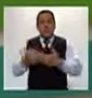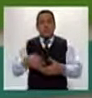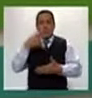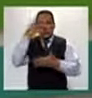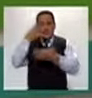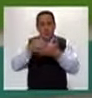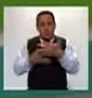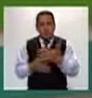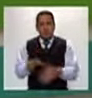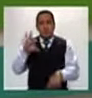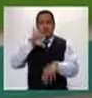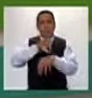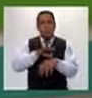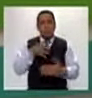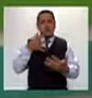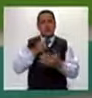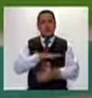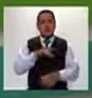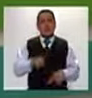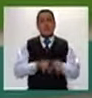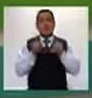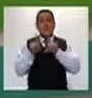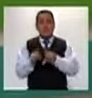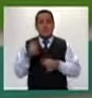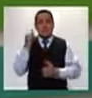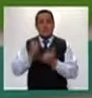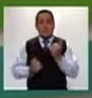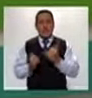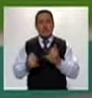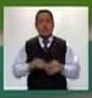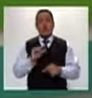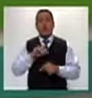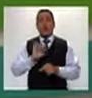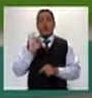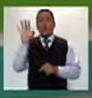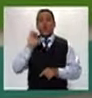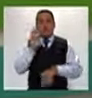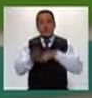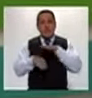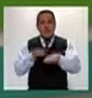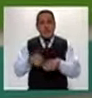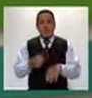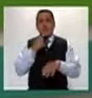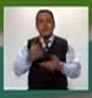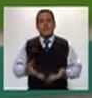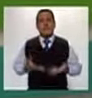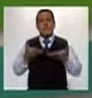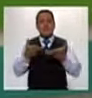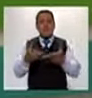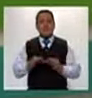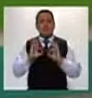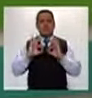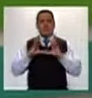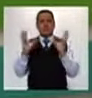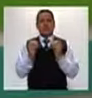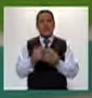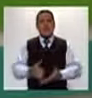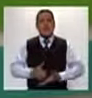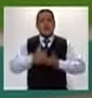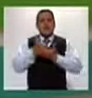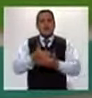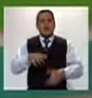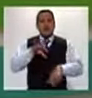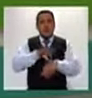el estudio bio bio psicosocial finalmente otra etapa va a contemplar la entrega ya en particular de las ayudas